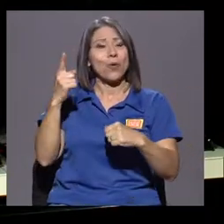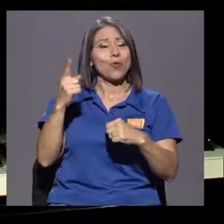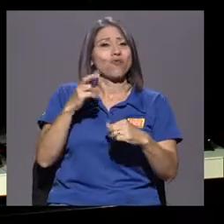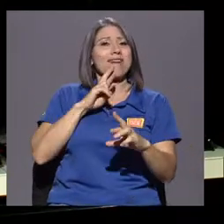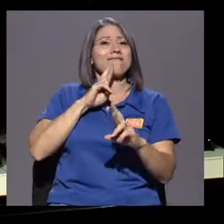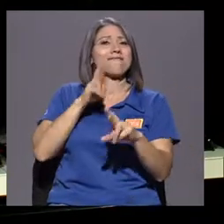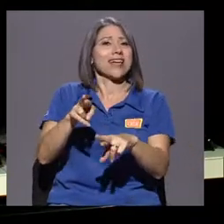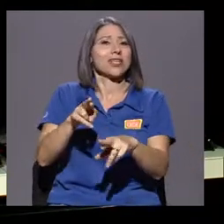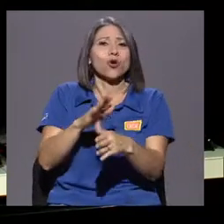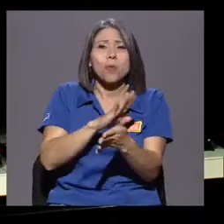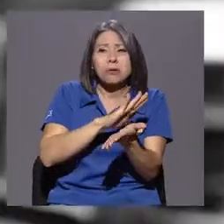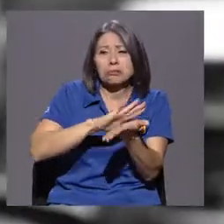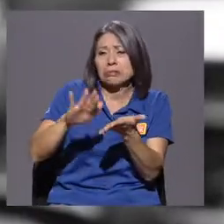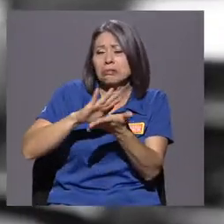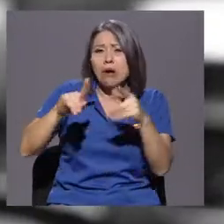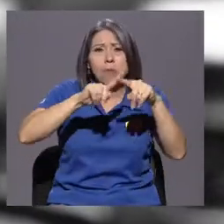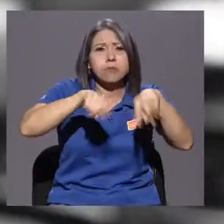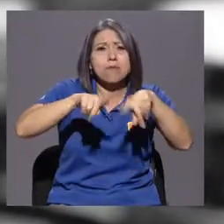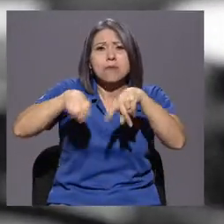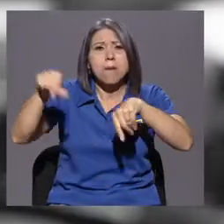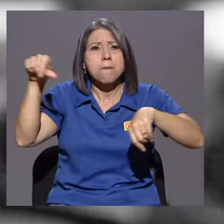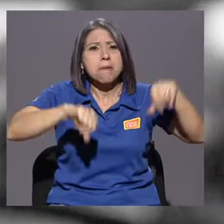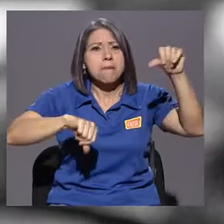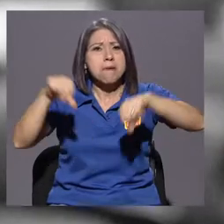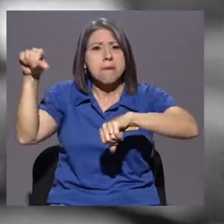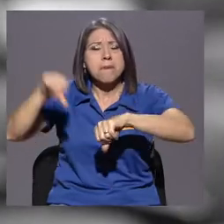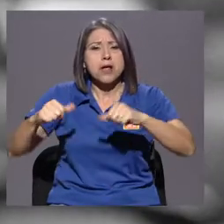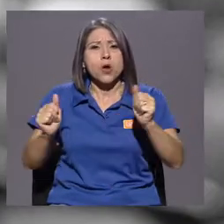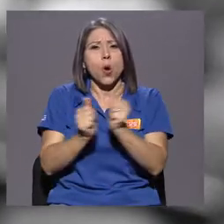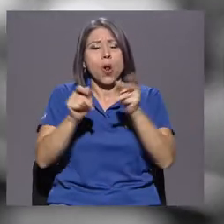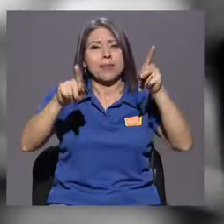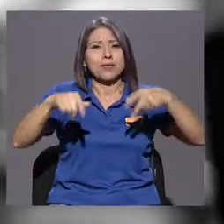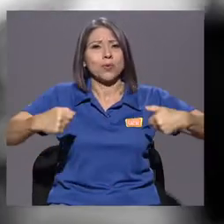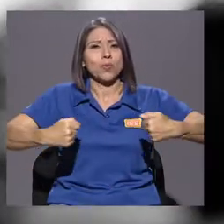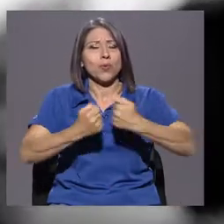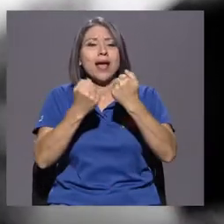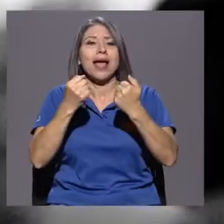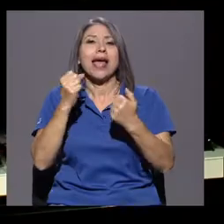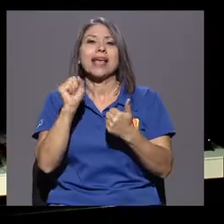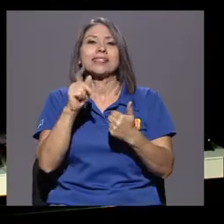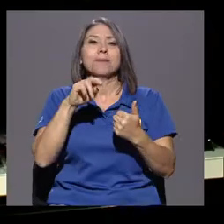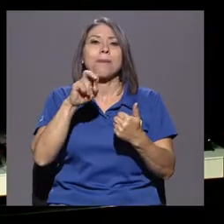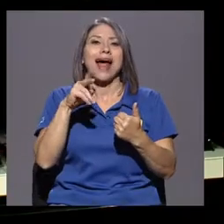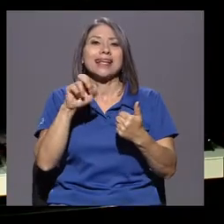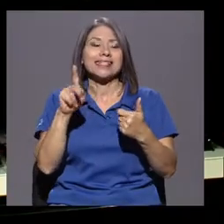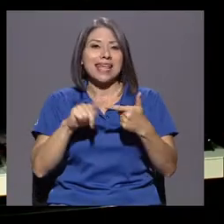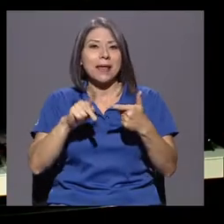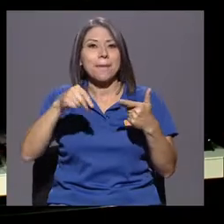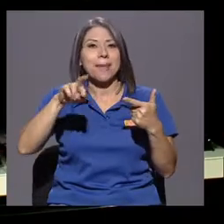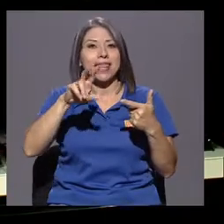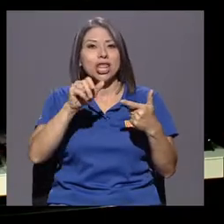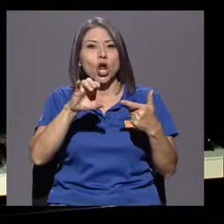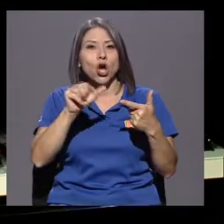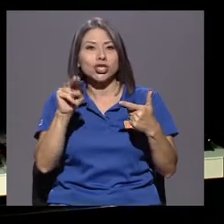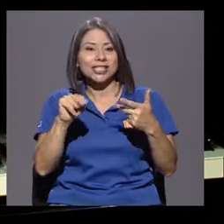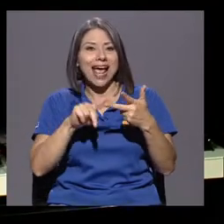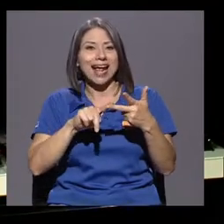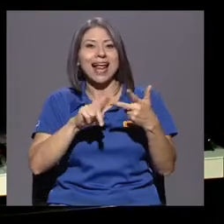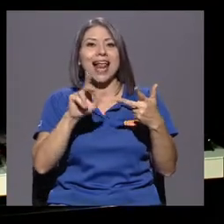acababa con sus rivales si fuese spassky petrosián larsen korchnói